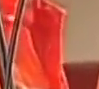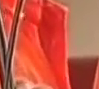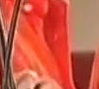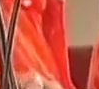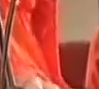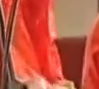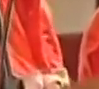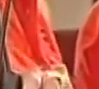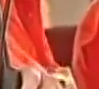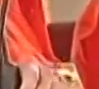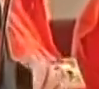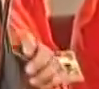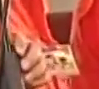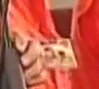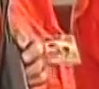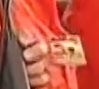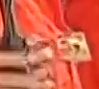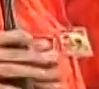m